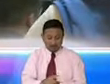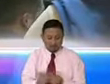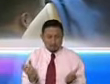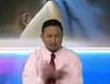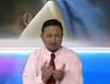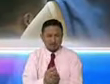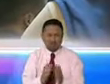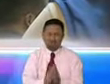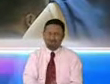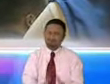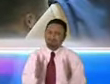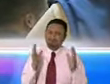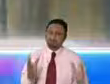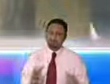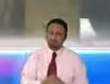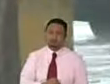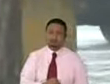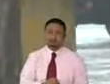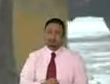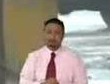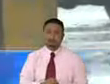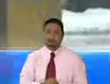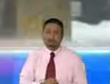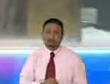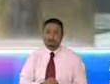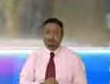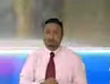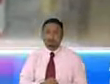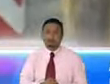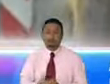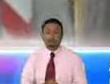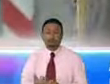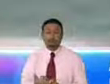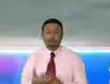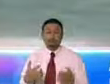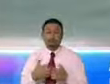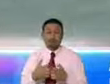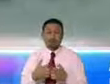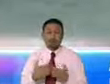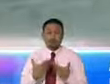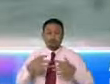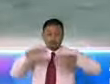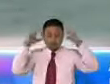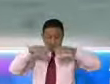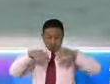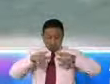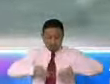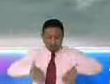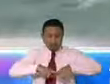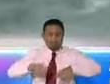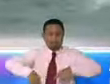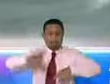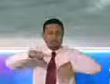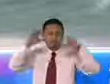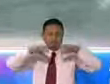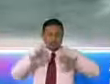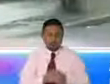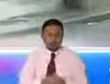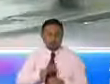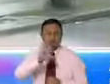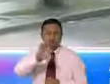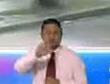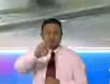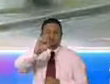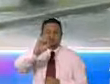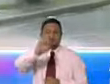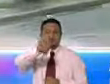repleto de basura. Según las estaciones pluviométricas, los sectores con mayor presencia de lluvia son El Troje, Chillo